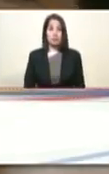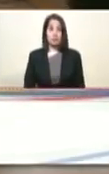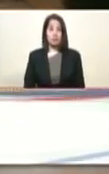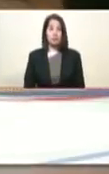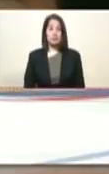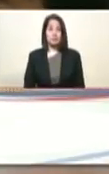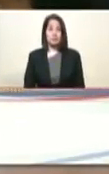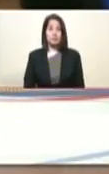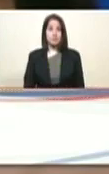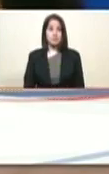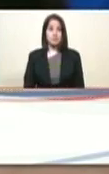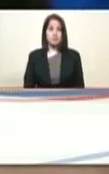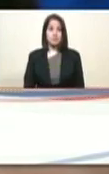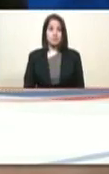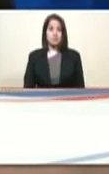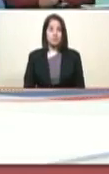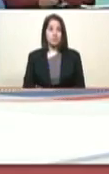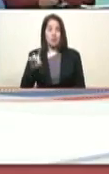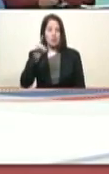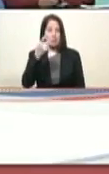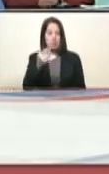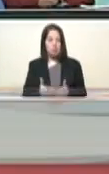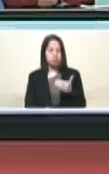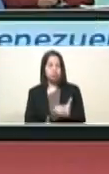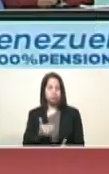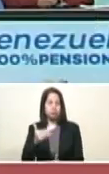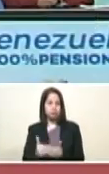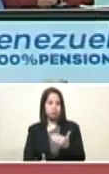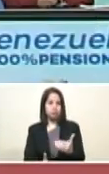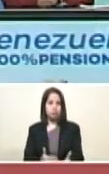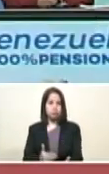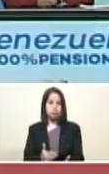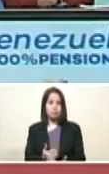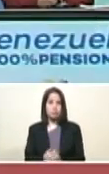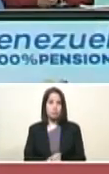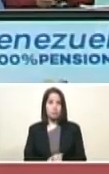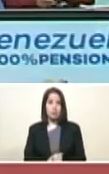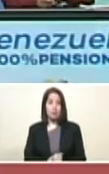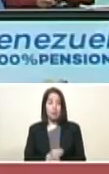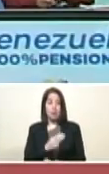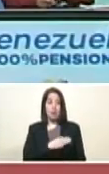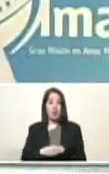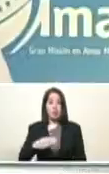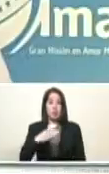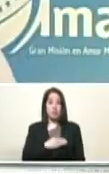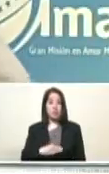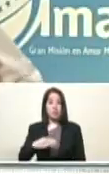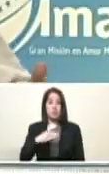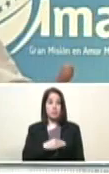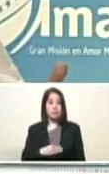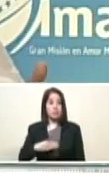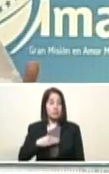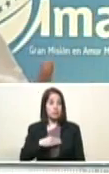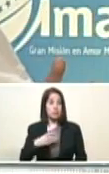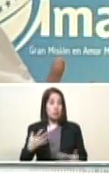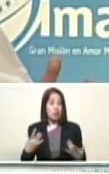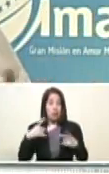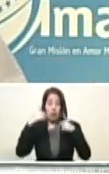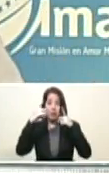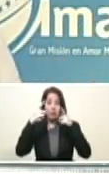apenas estamos dando los primeros pasos con las misiones grandes misiones que creó nuestro comandante